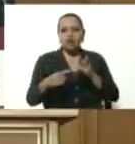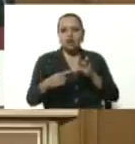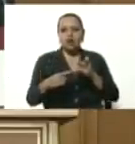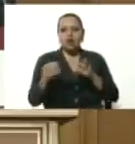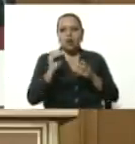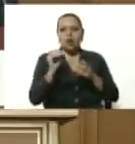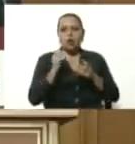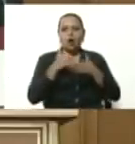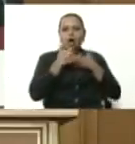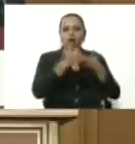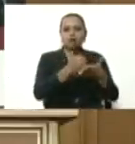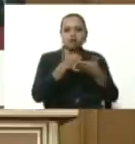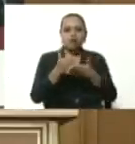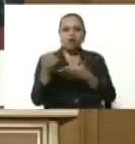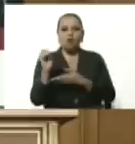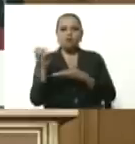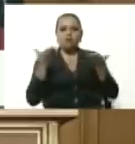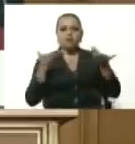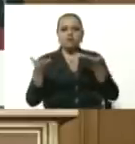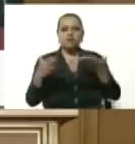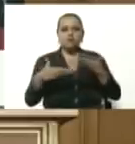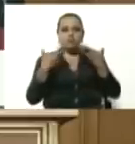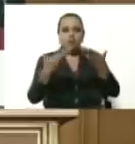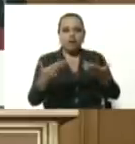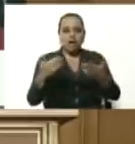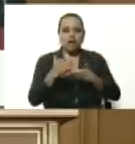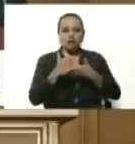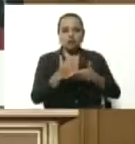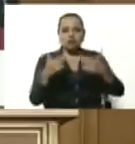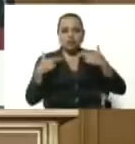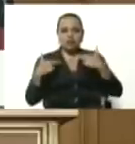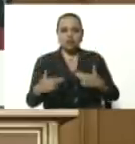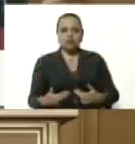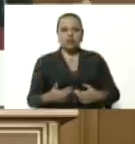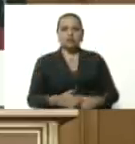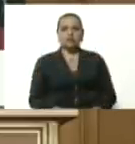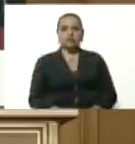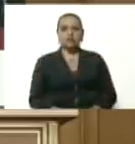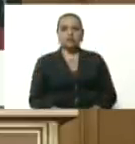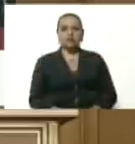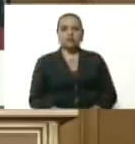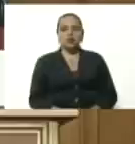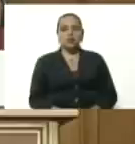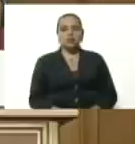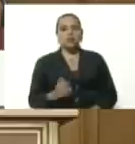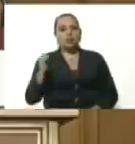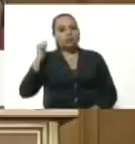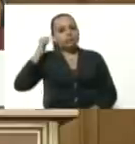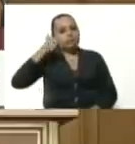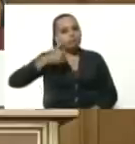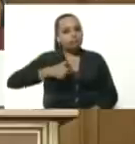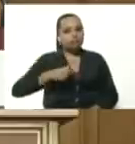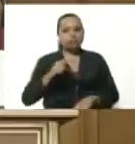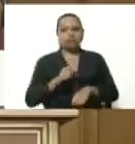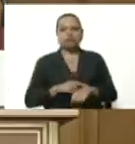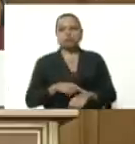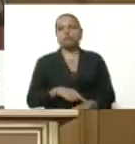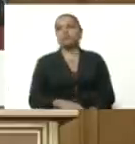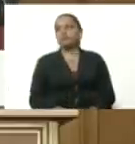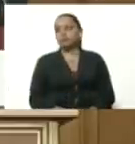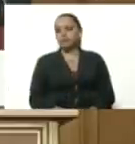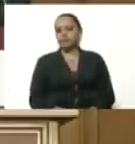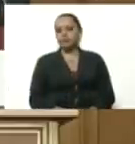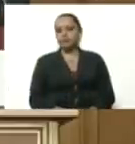destinados a ejecutar la ayuda humanitaria. Bueno, en este recorrido que pasaban esas sesiones allí